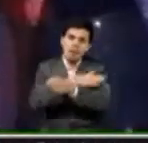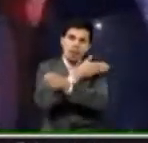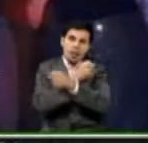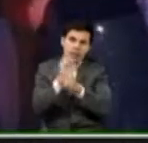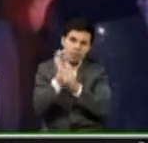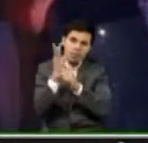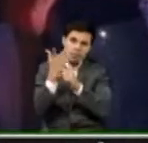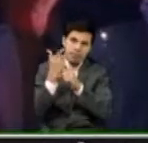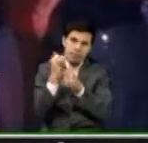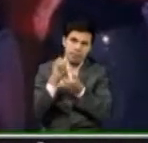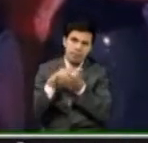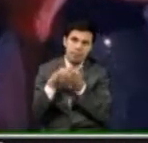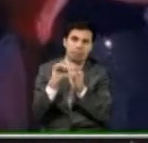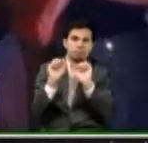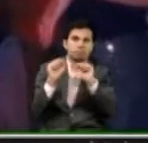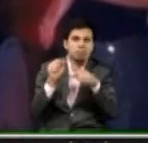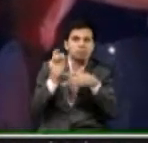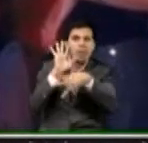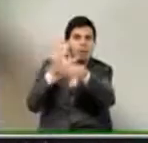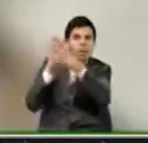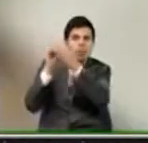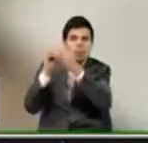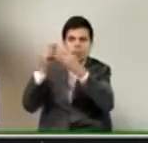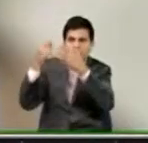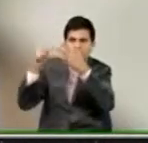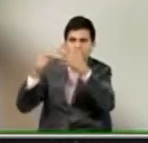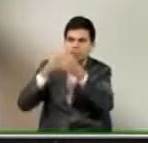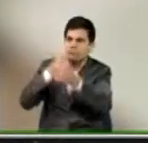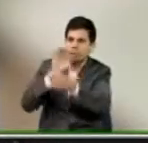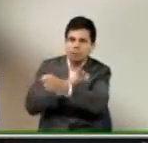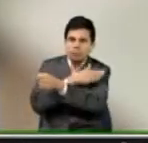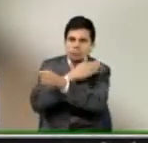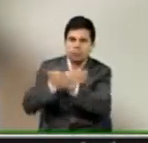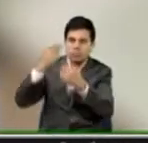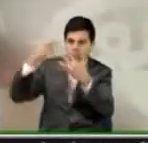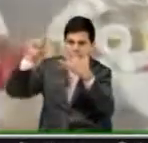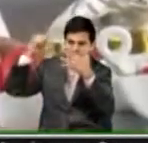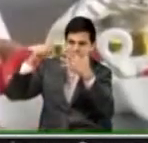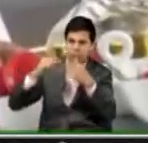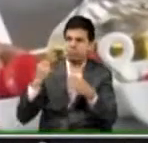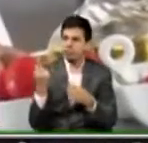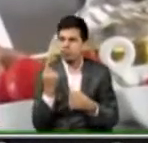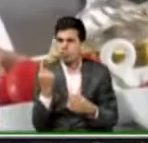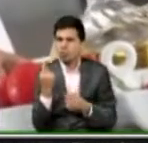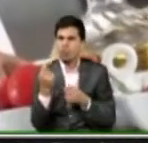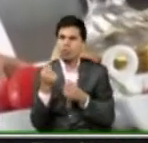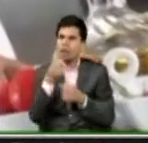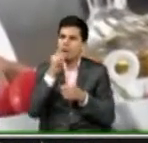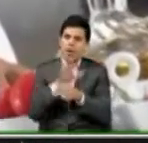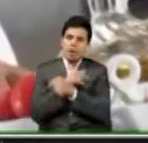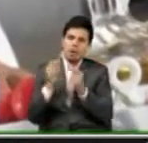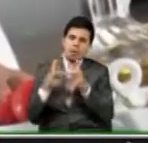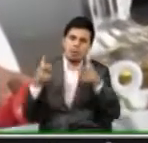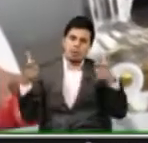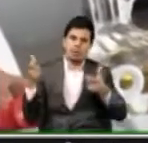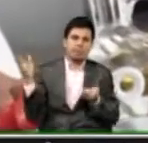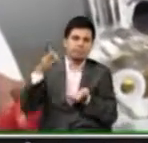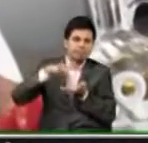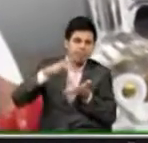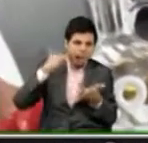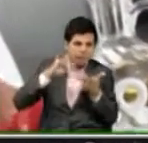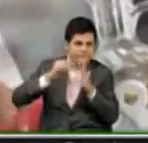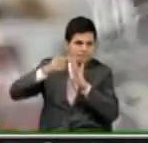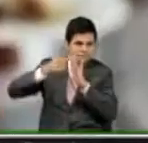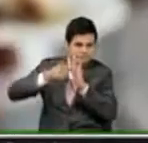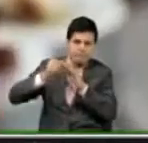artístico, que lo estamos manejando con todas las orquestas y músicos, solistas que se presentan en un evento como es el